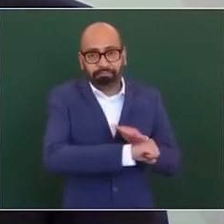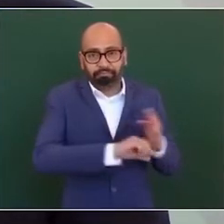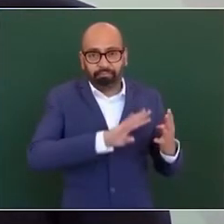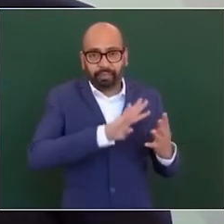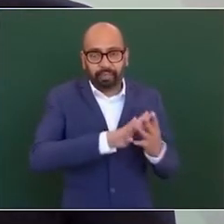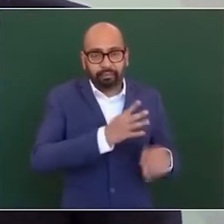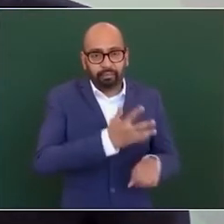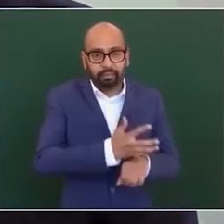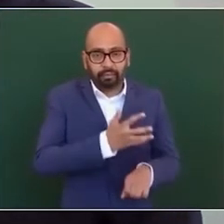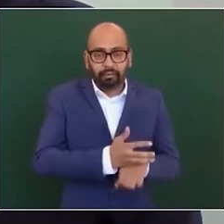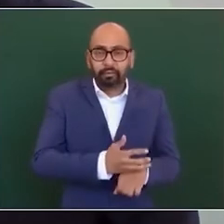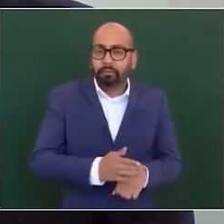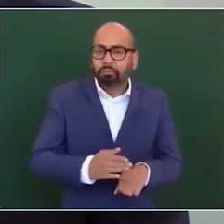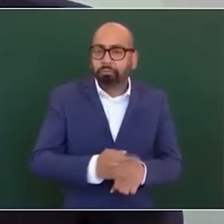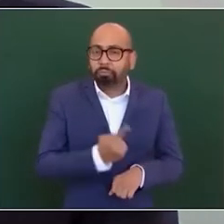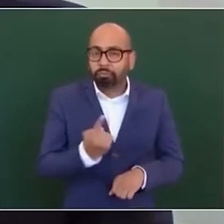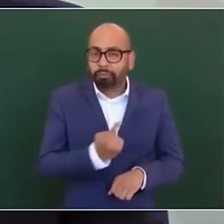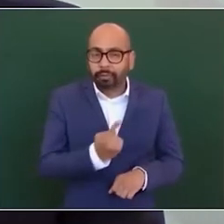acusado de proteger